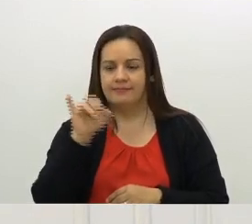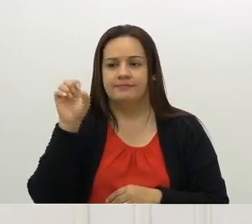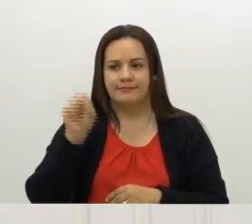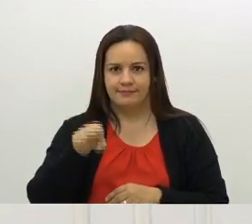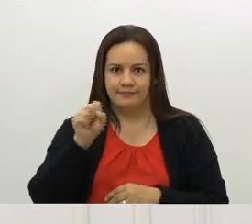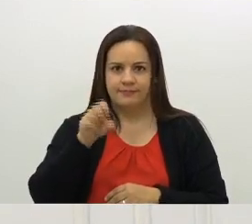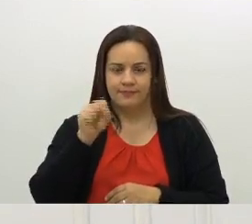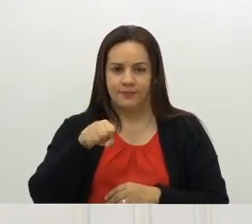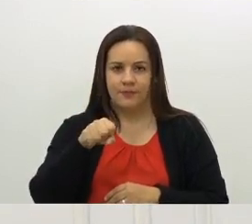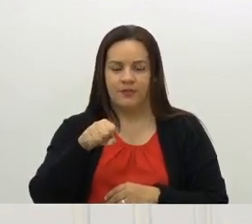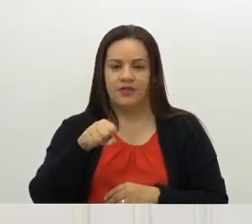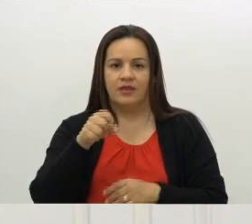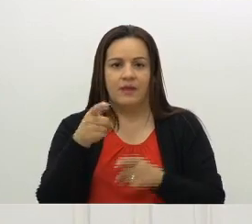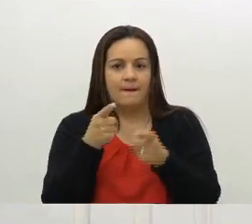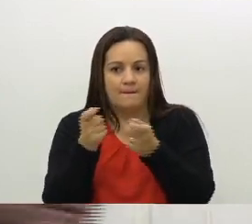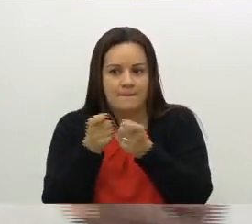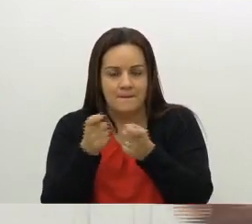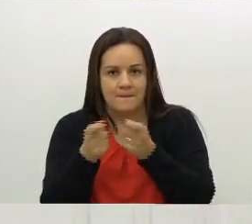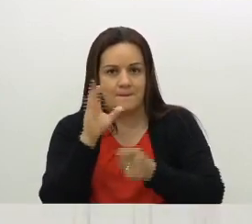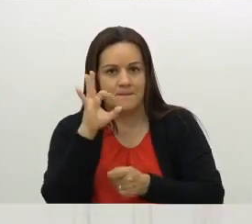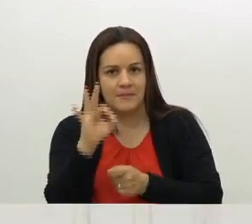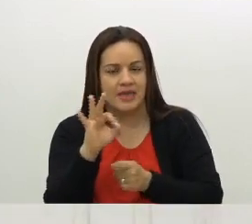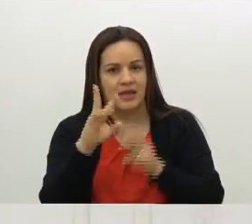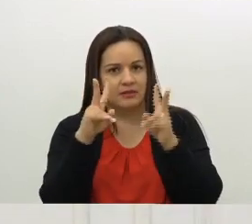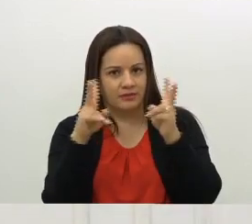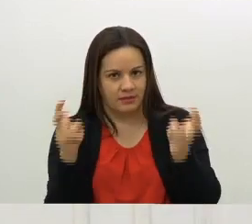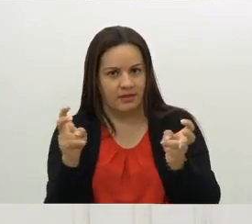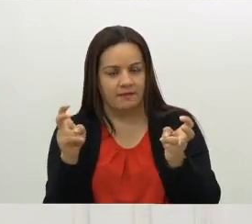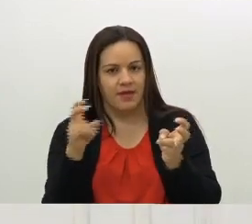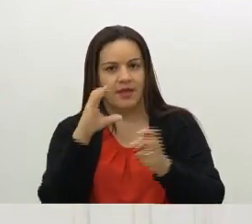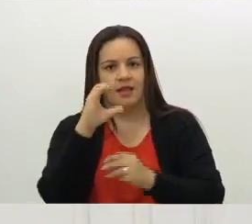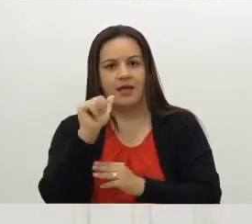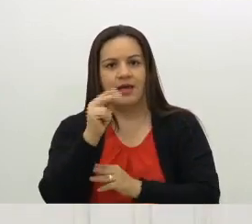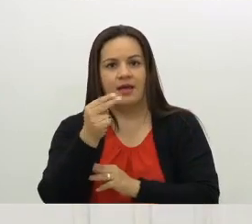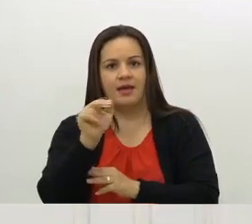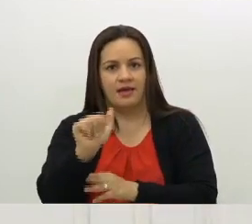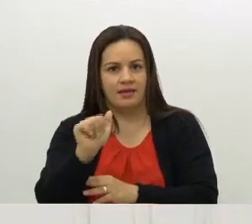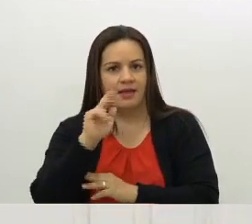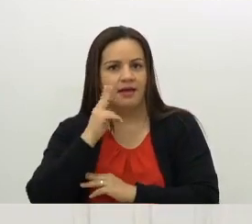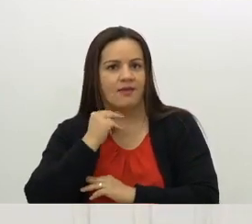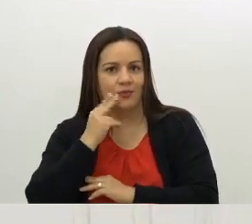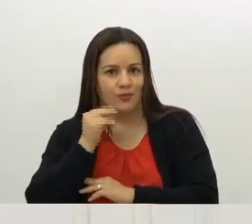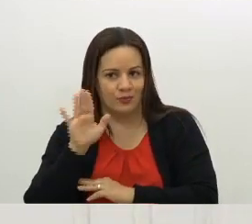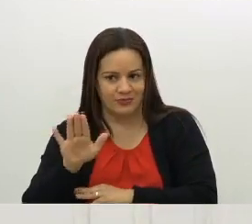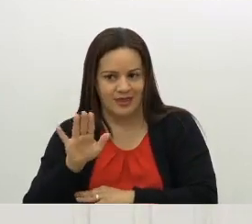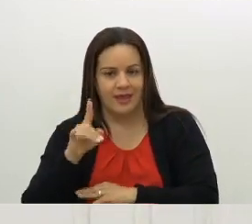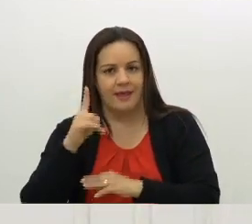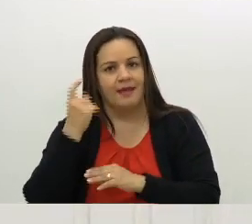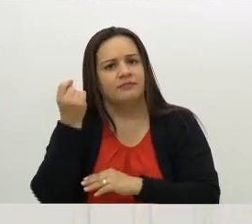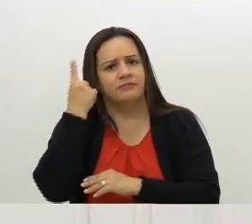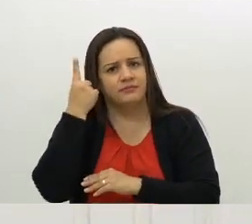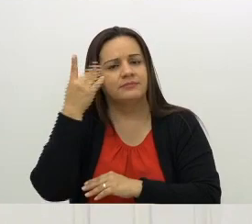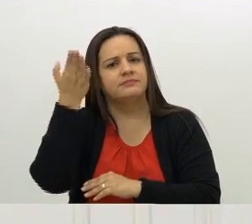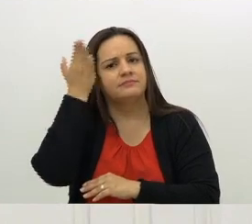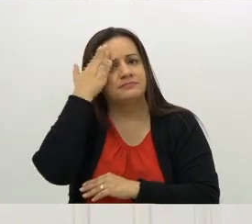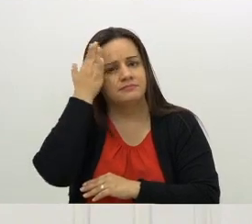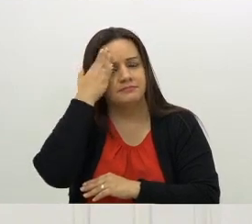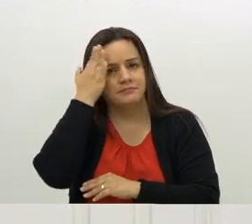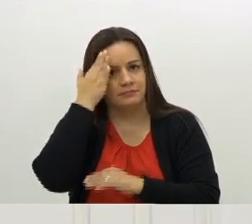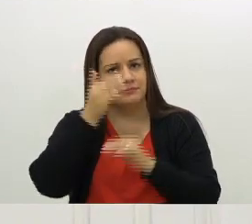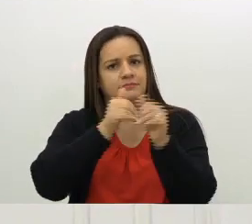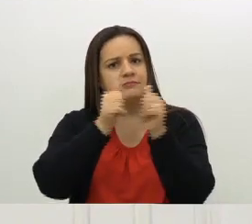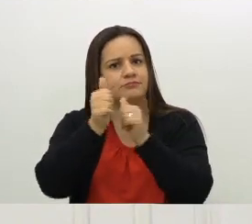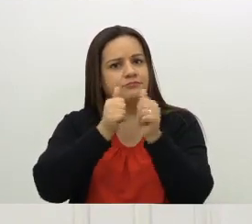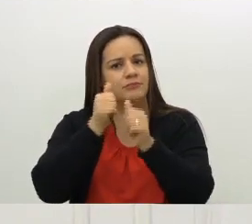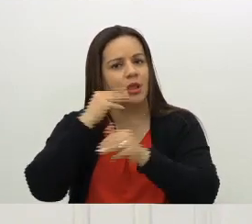maneja muy bien el tema de la caña, entiende cómo es que se compite en el mundo y sabía